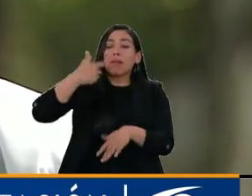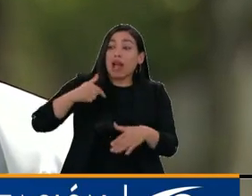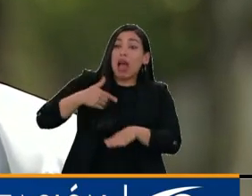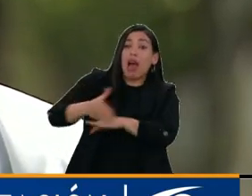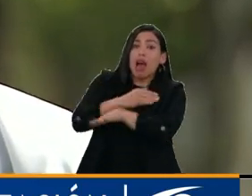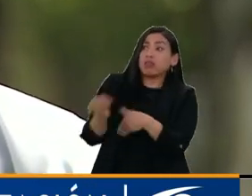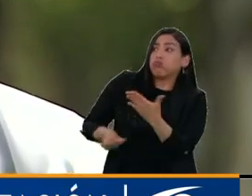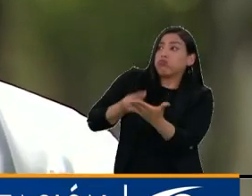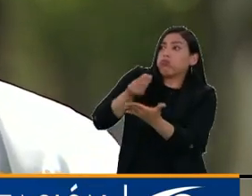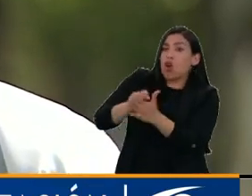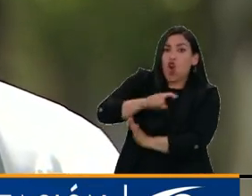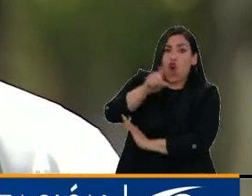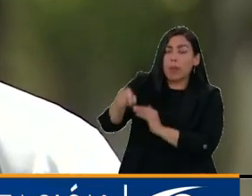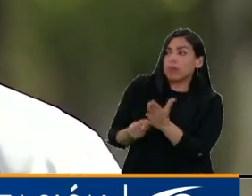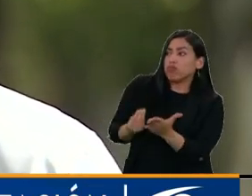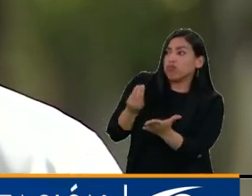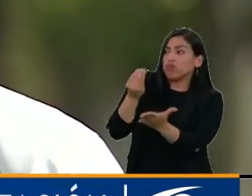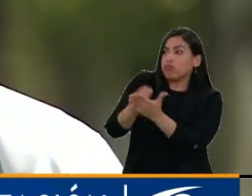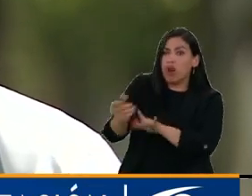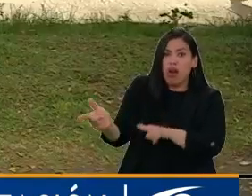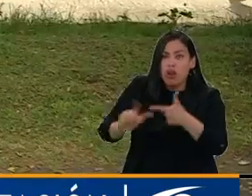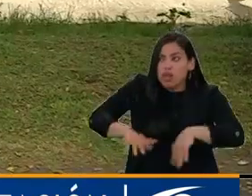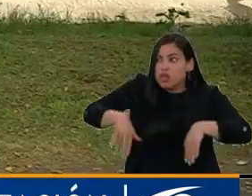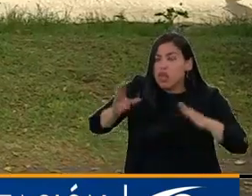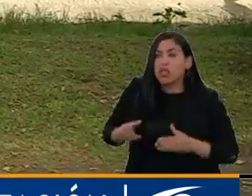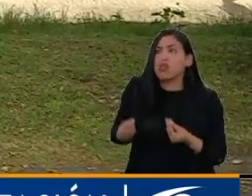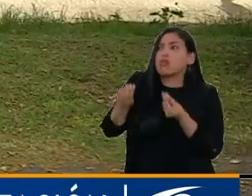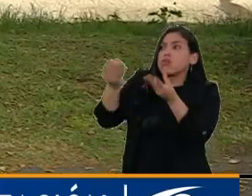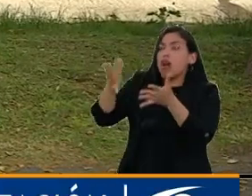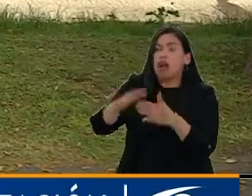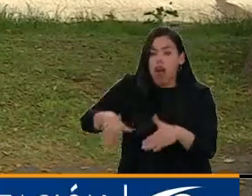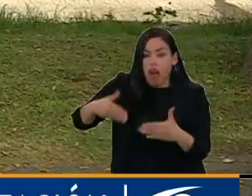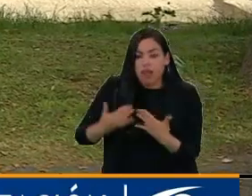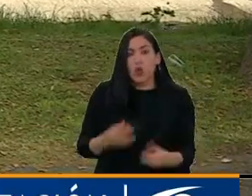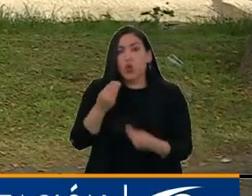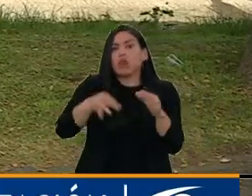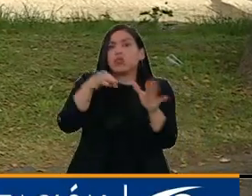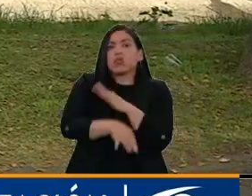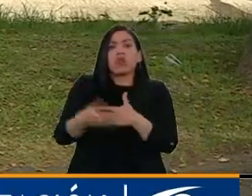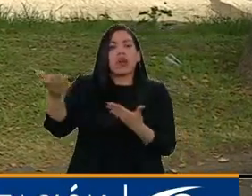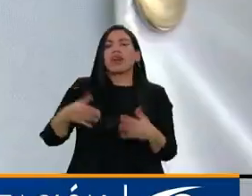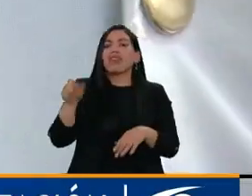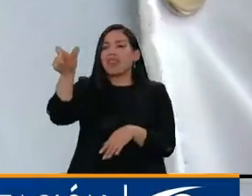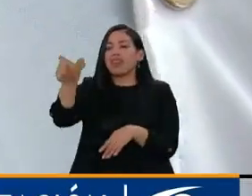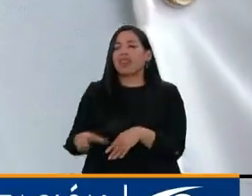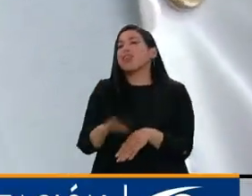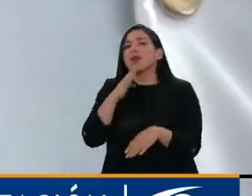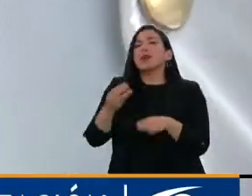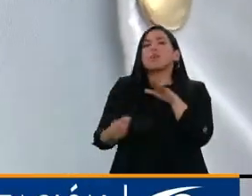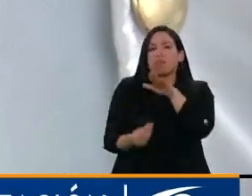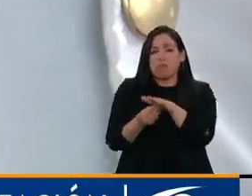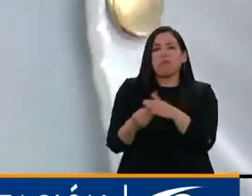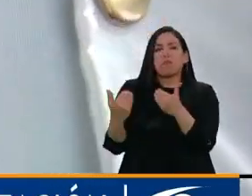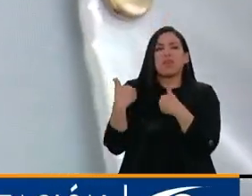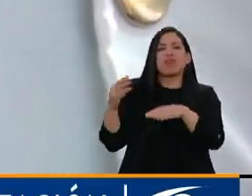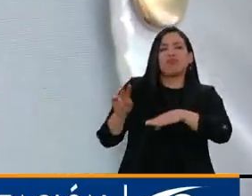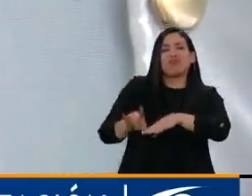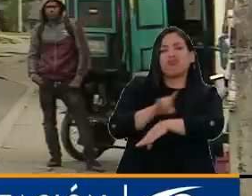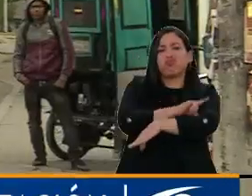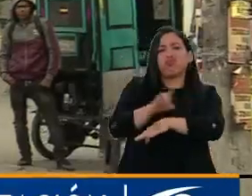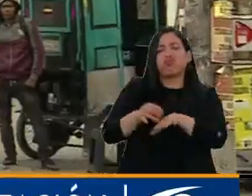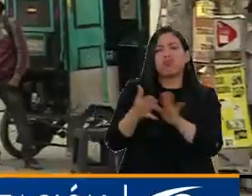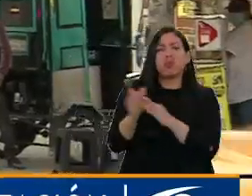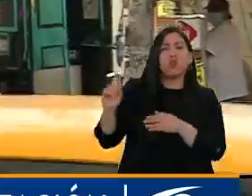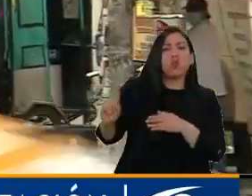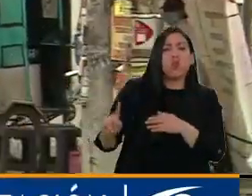pagamos una valorización, entregamos nuestros recursos. Gerardo Sarmiento es veedor ciudadano de la localidad de Usaquén y asegura que